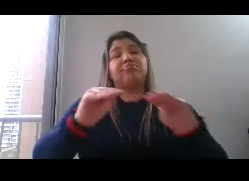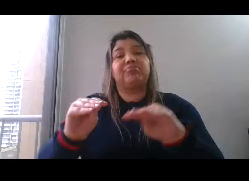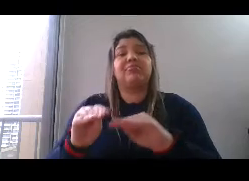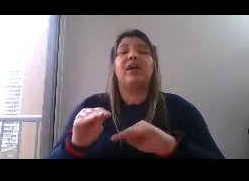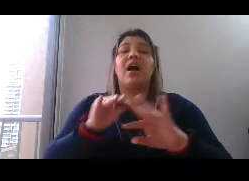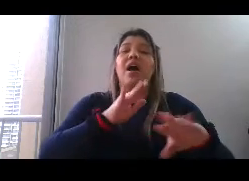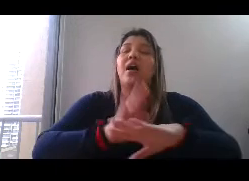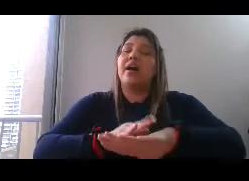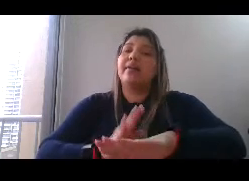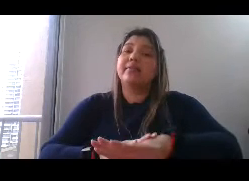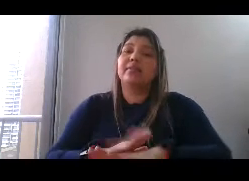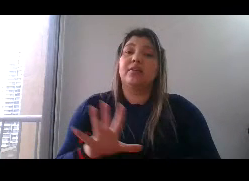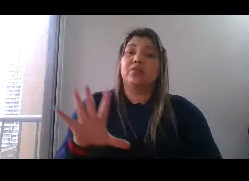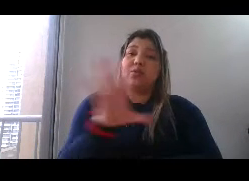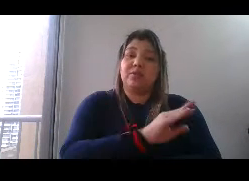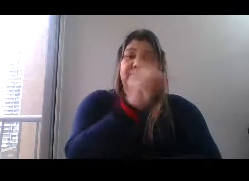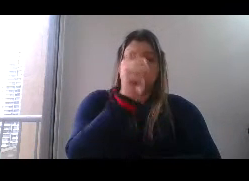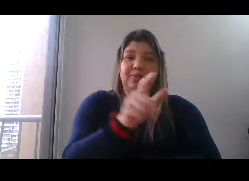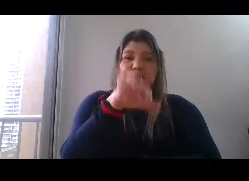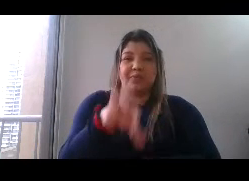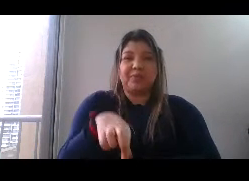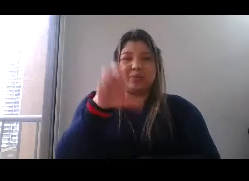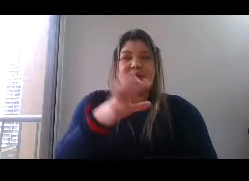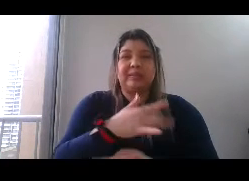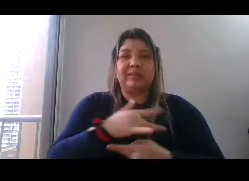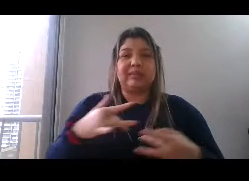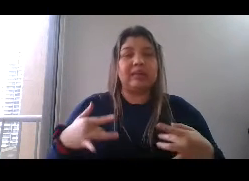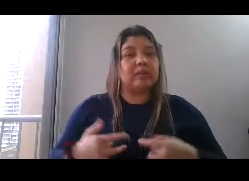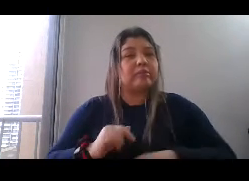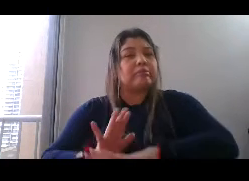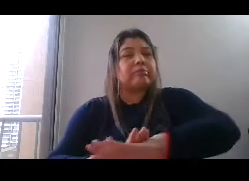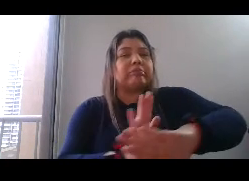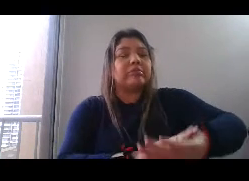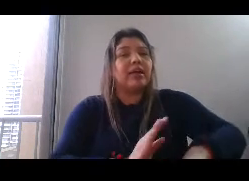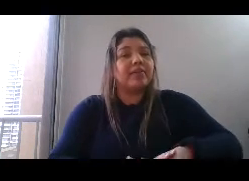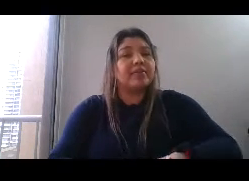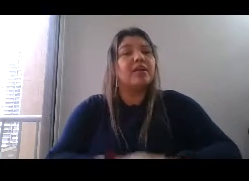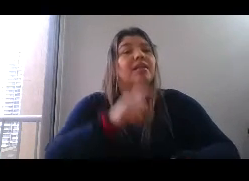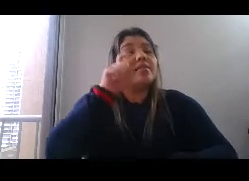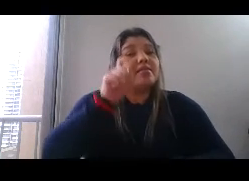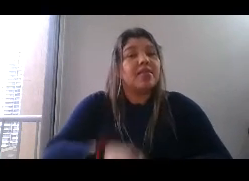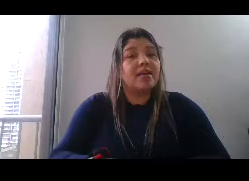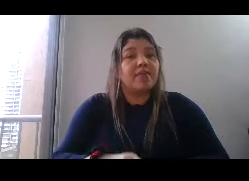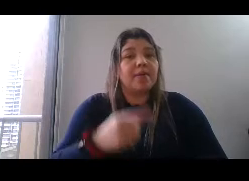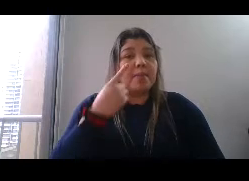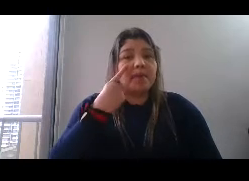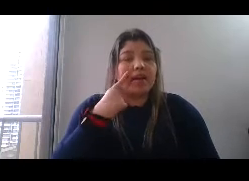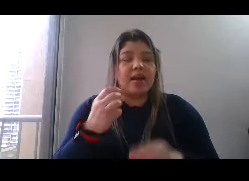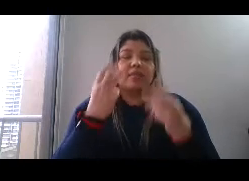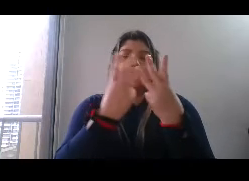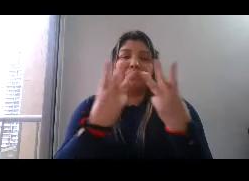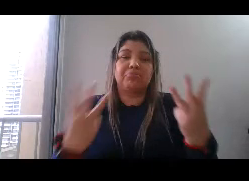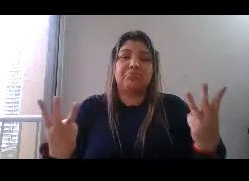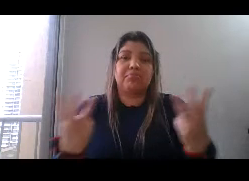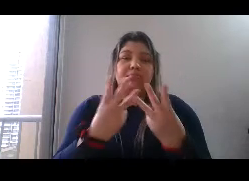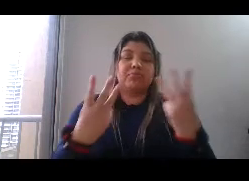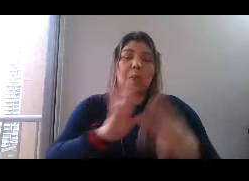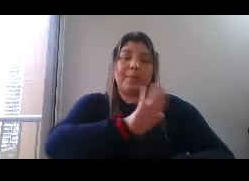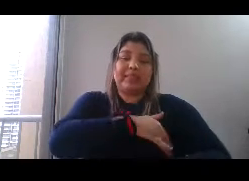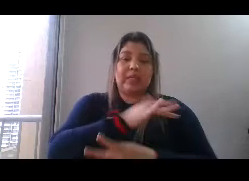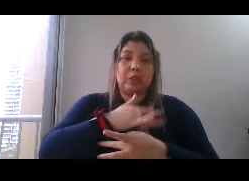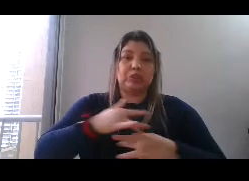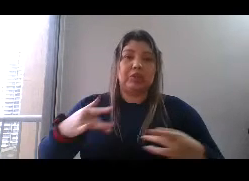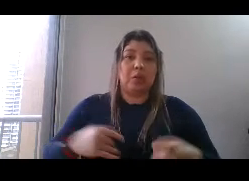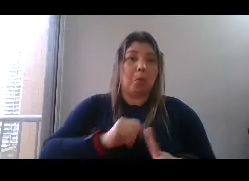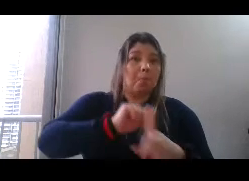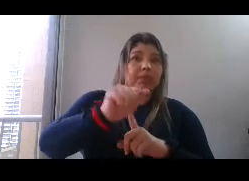salud que están en la institución que deben estar revisando constantemente las páginas del Ministerio de Salud y el Instituto